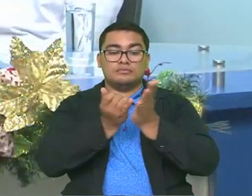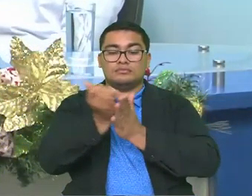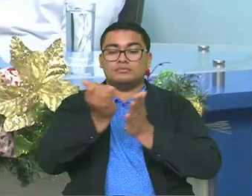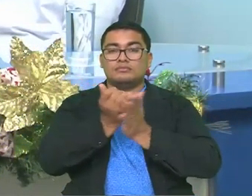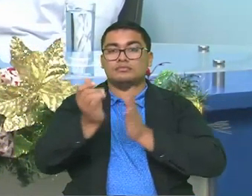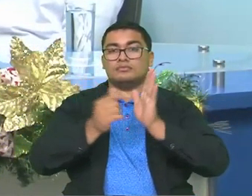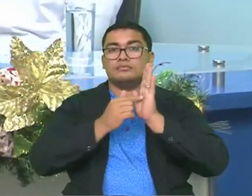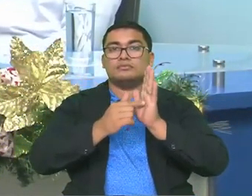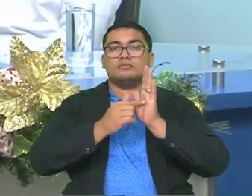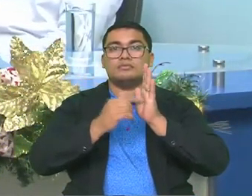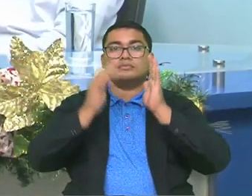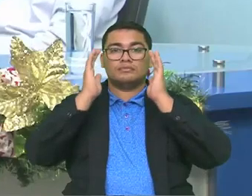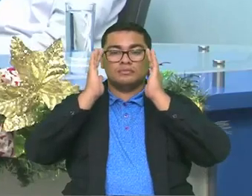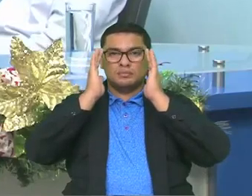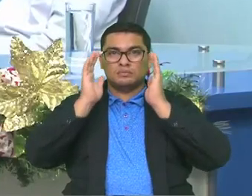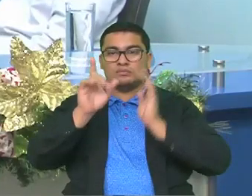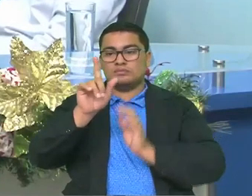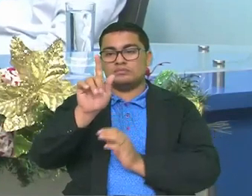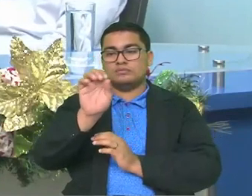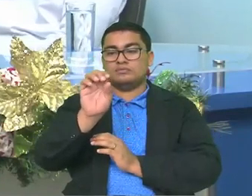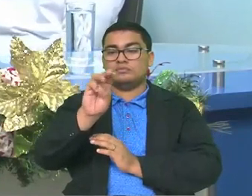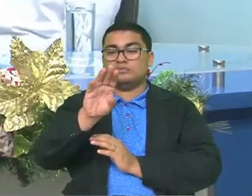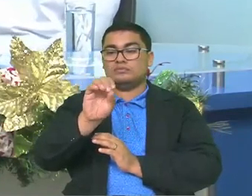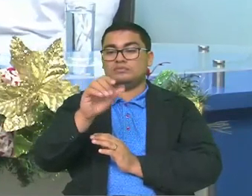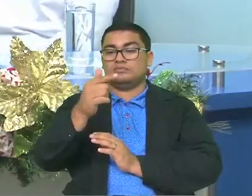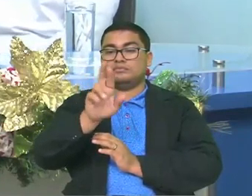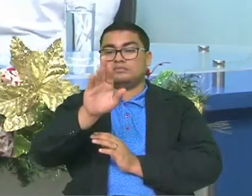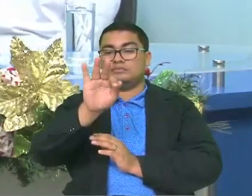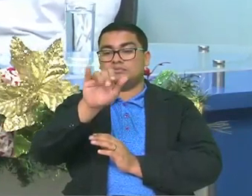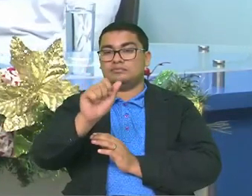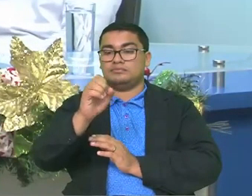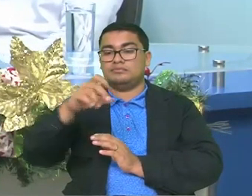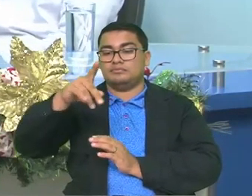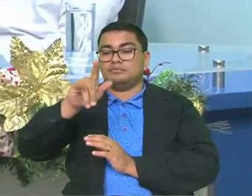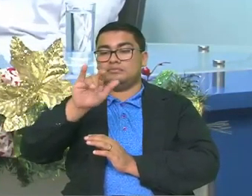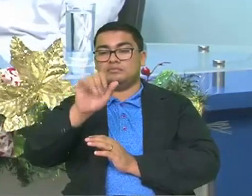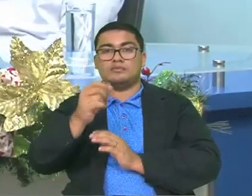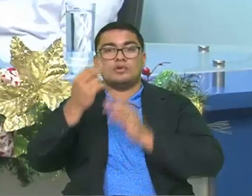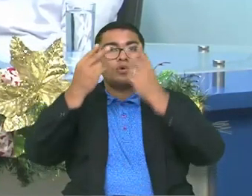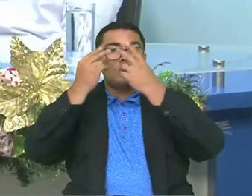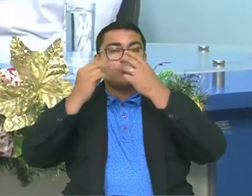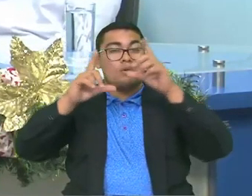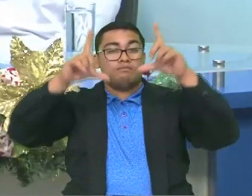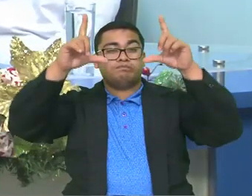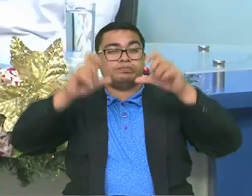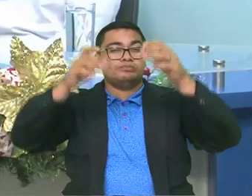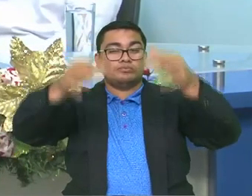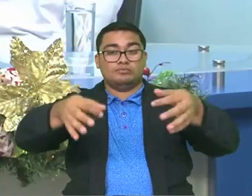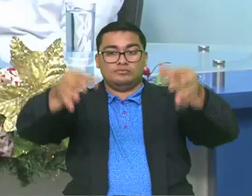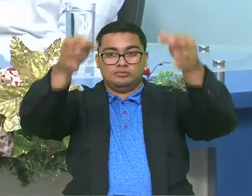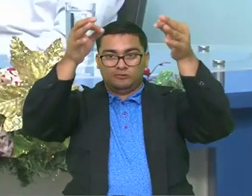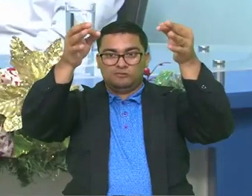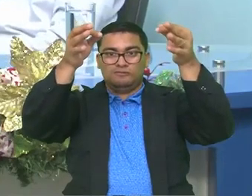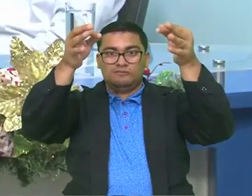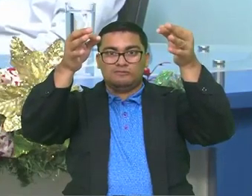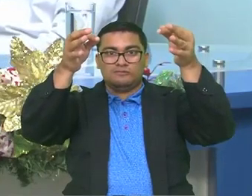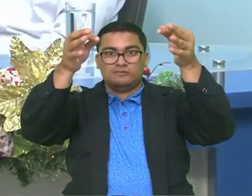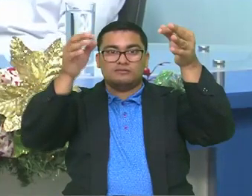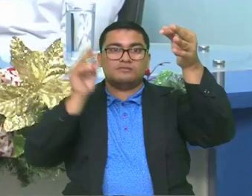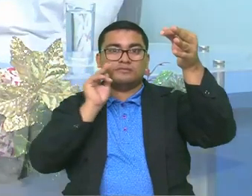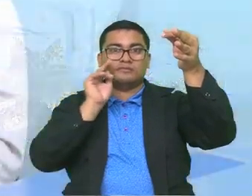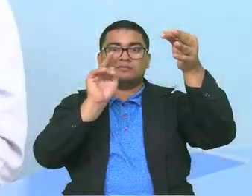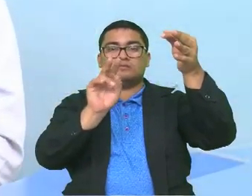que dejamos incompleto en la primera parte del programa. Así es, le mencionaba, ¿verdad?, que aparte de la historia clínica y la exploración que nosotros hacemos, hay que